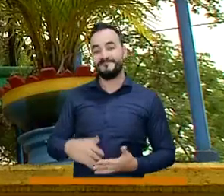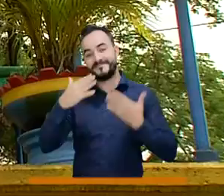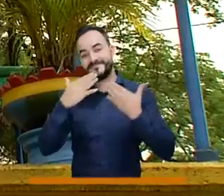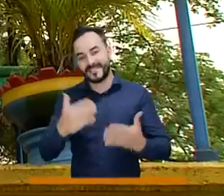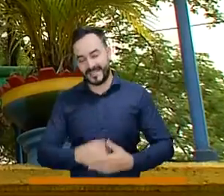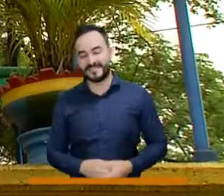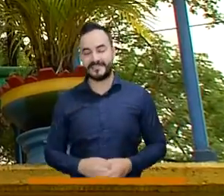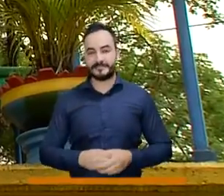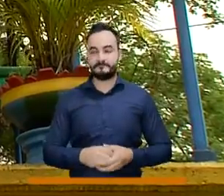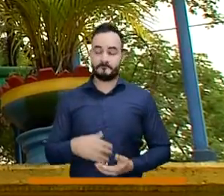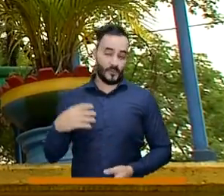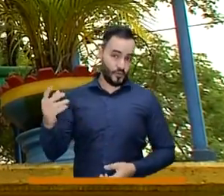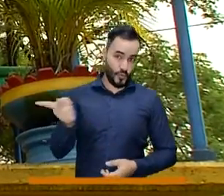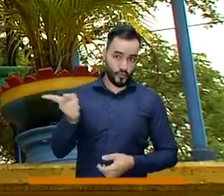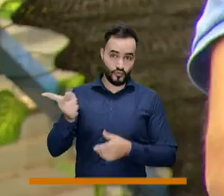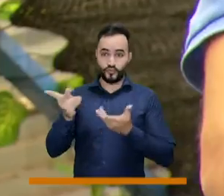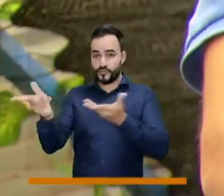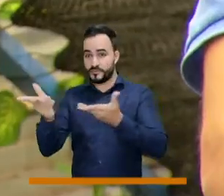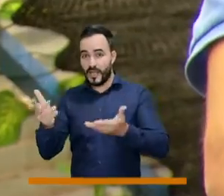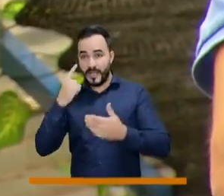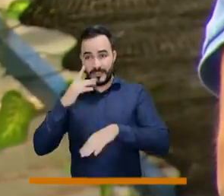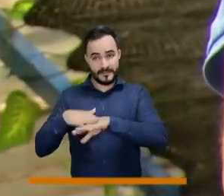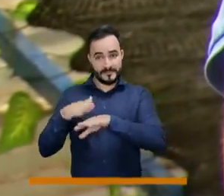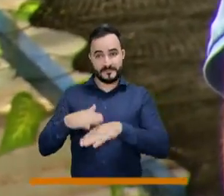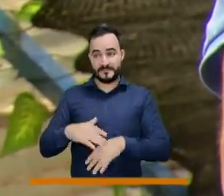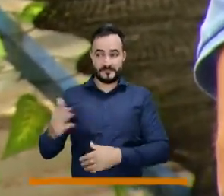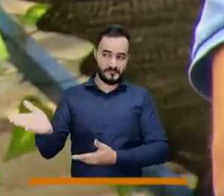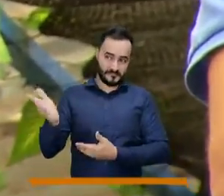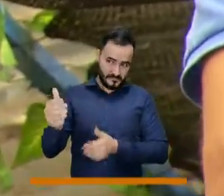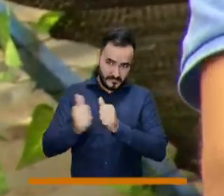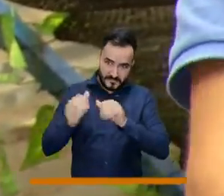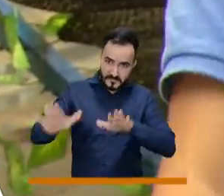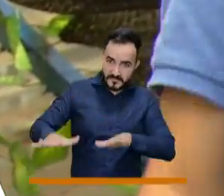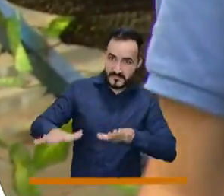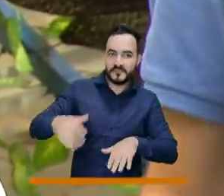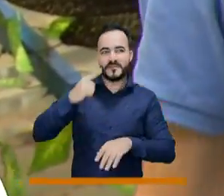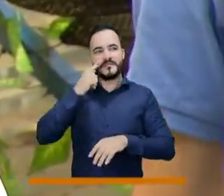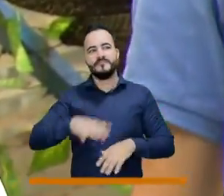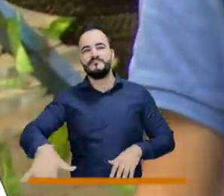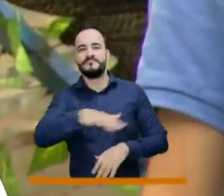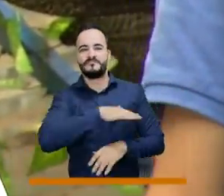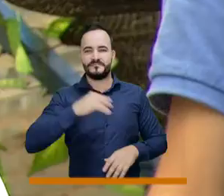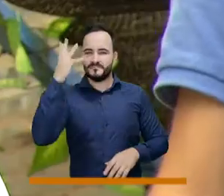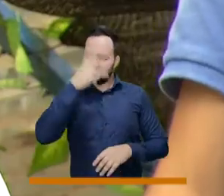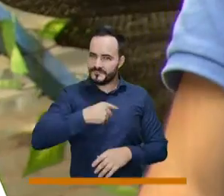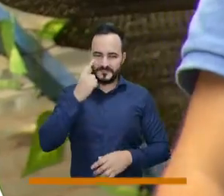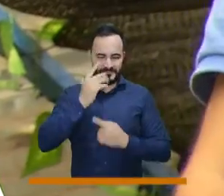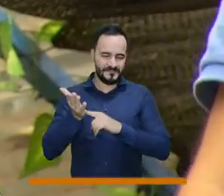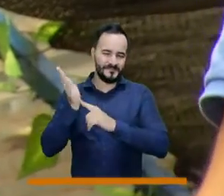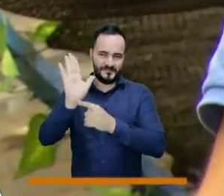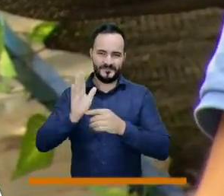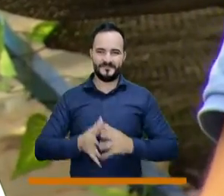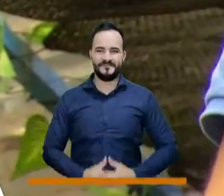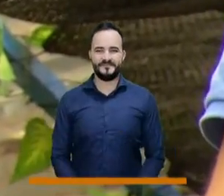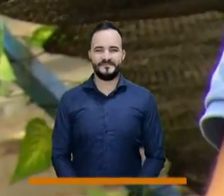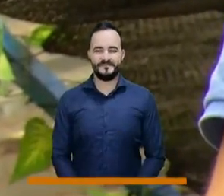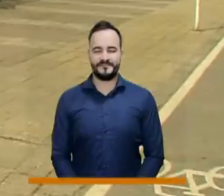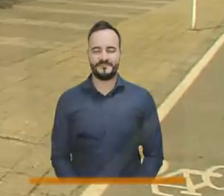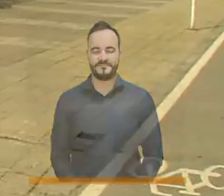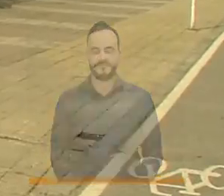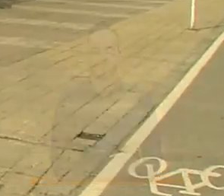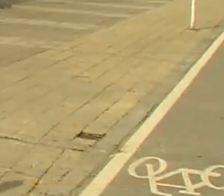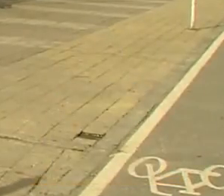Pues muchísimas gracias, Sandra. Y concejal, los invito a ustedes y a nuestros televidentes a que nos acompañen a seguir conociendo más de este maravilloso